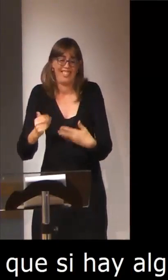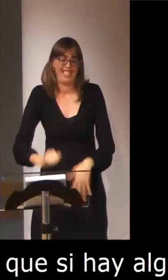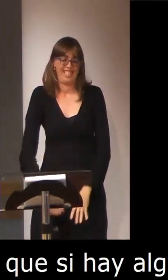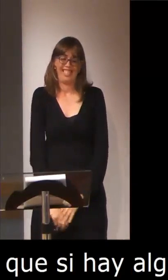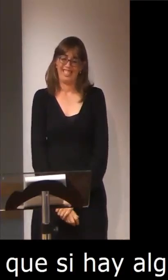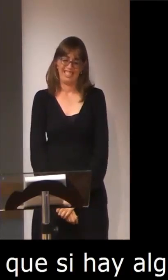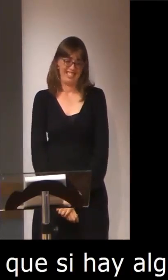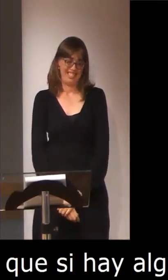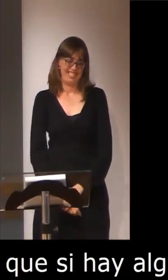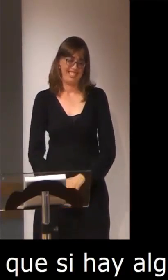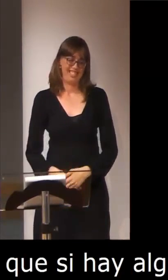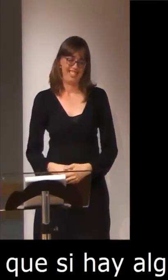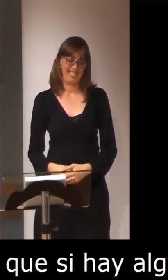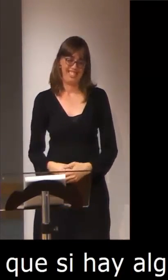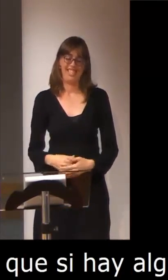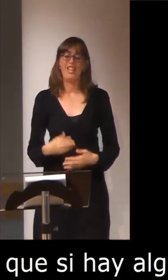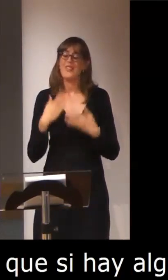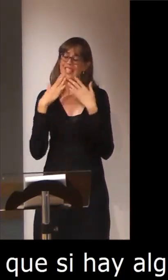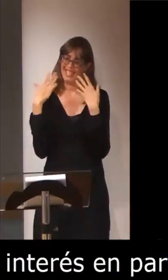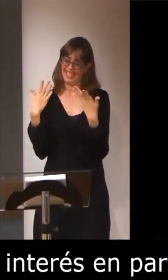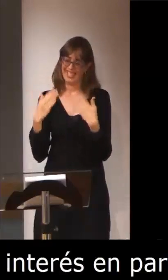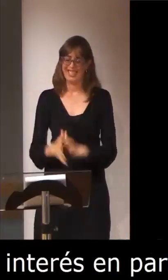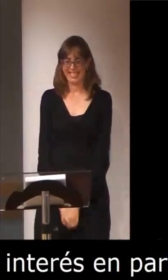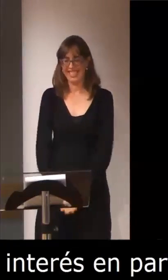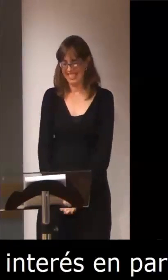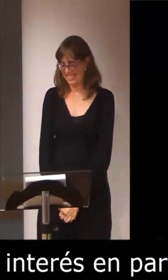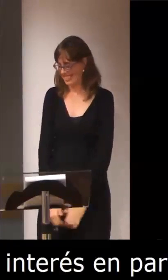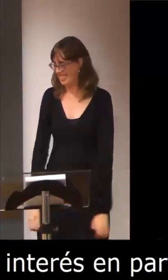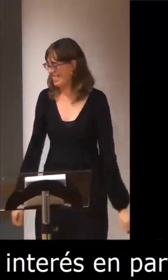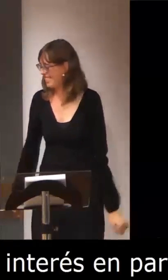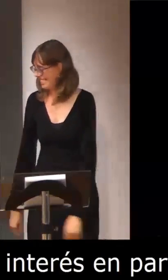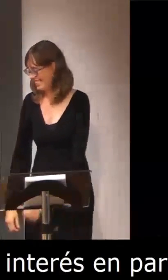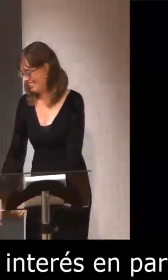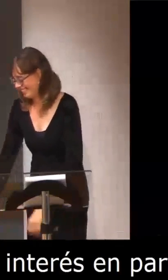estaremos encantados de recibiros. Muchísimas gracias.